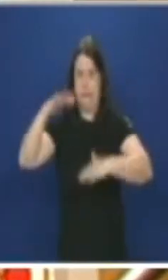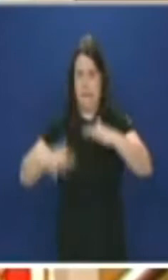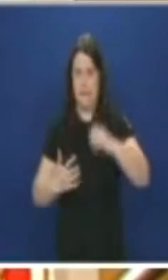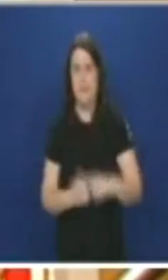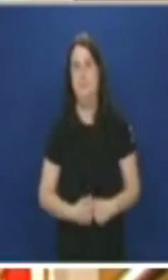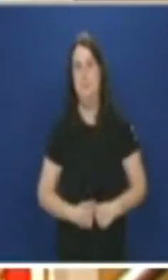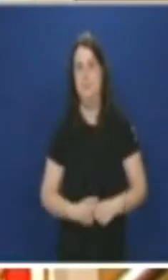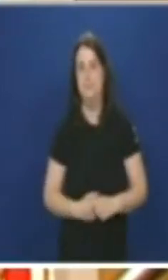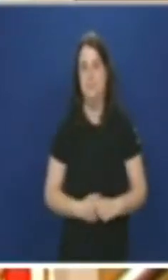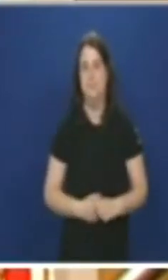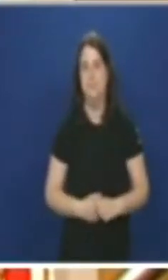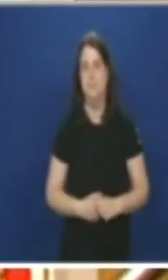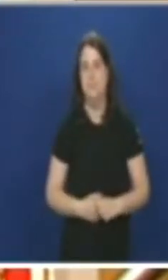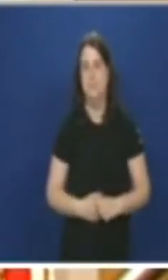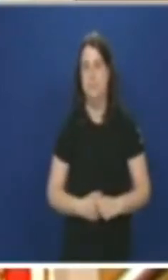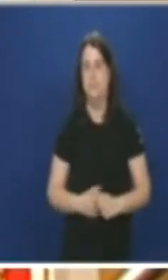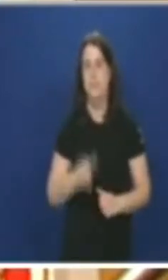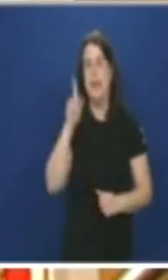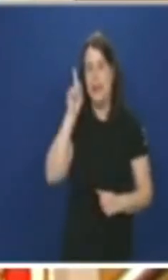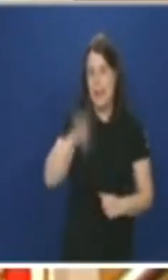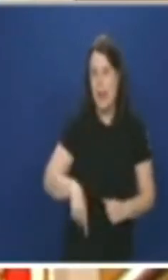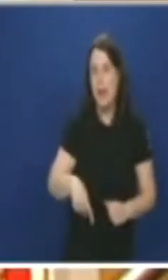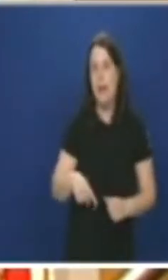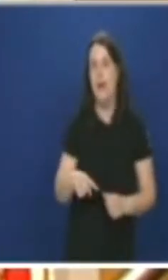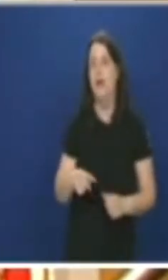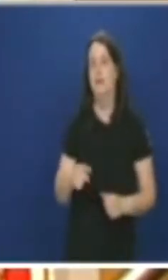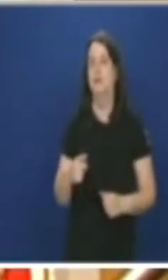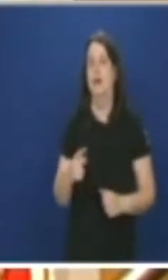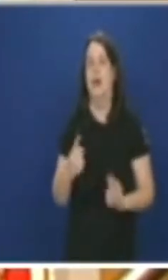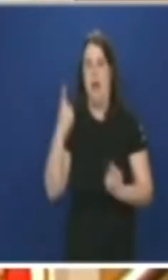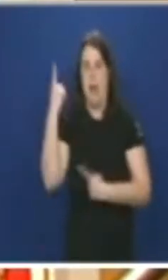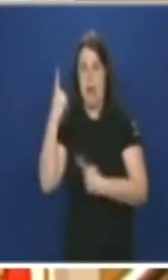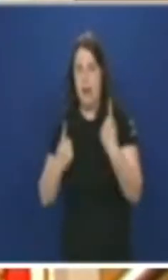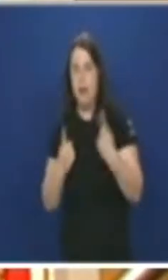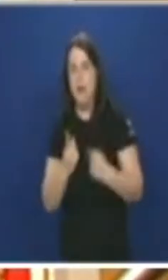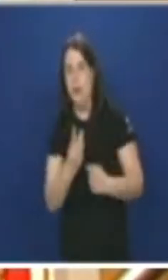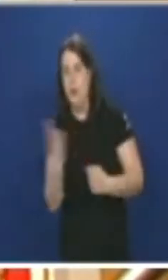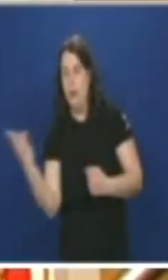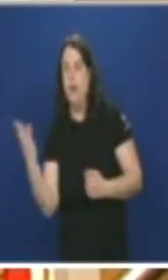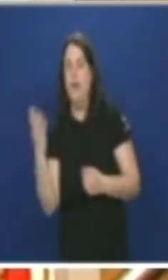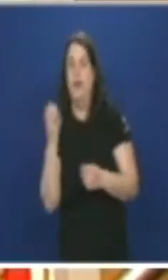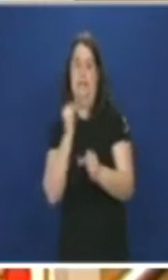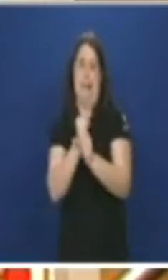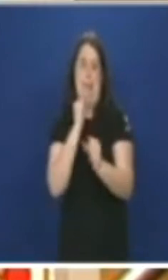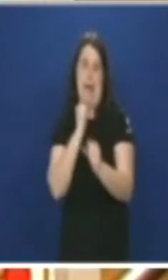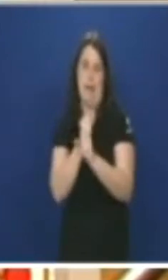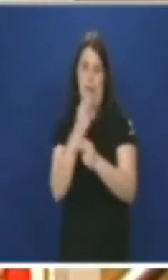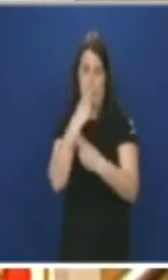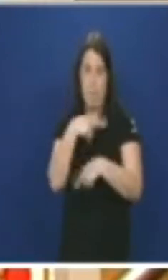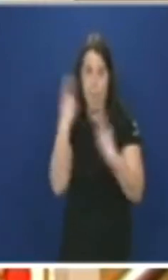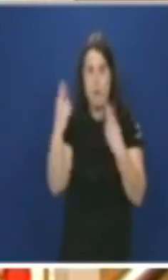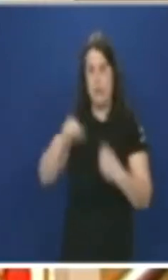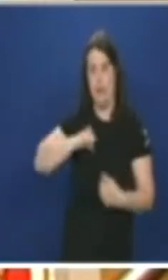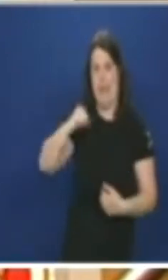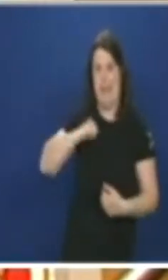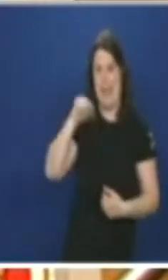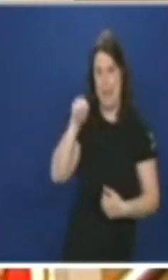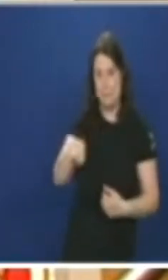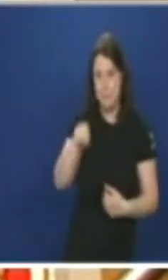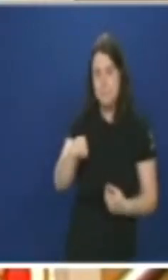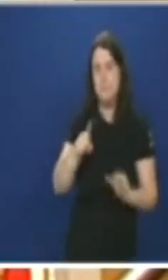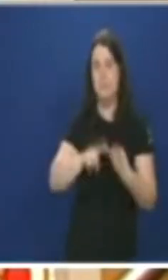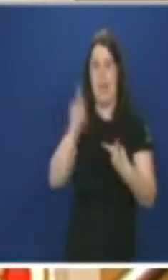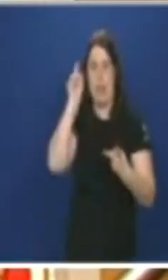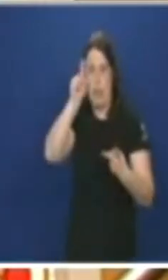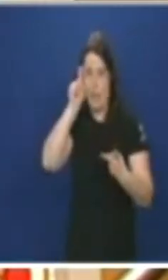tamén foron rostros. Os rostros dos traballadores públicos que na sanidade, na